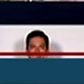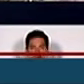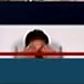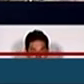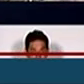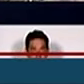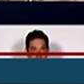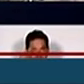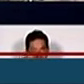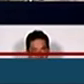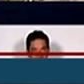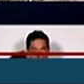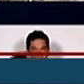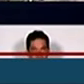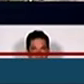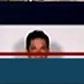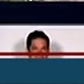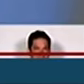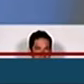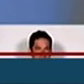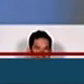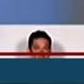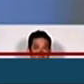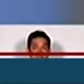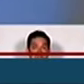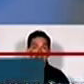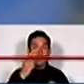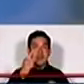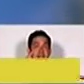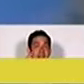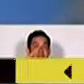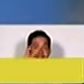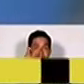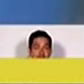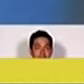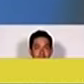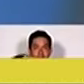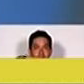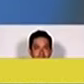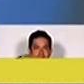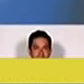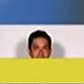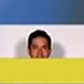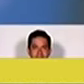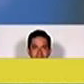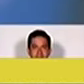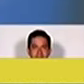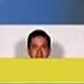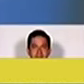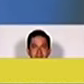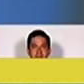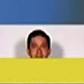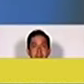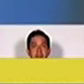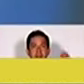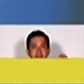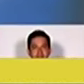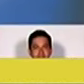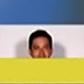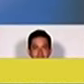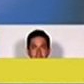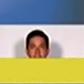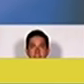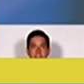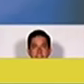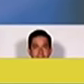estas elecciones 2017, segunda vuelta presidencial. Para ello vamos a invitar al presidente del